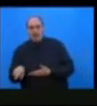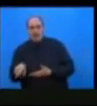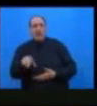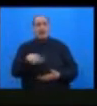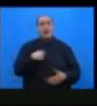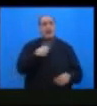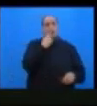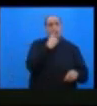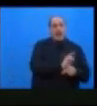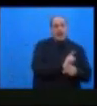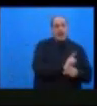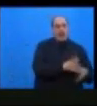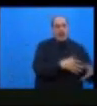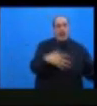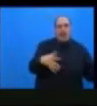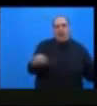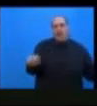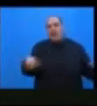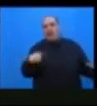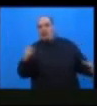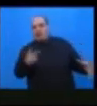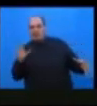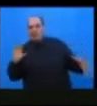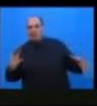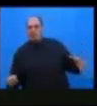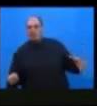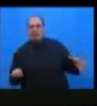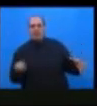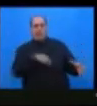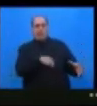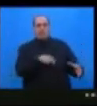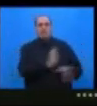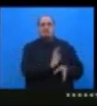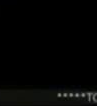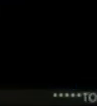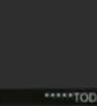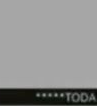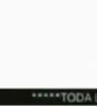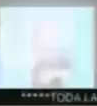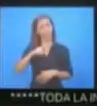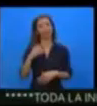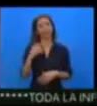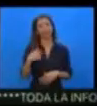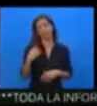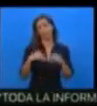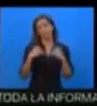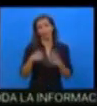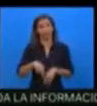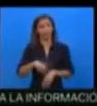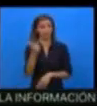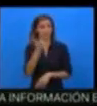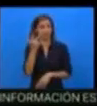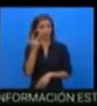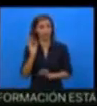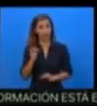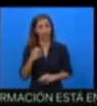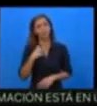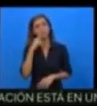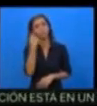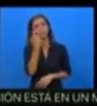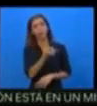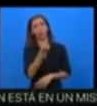perro no quieren bajar el gasto porque ellos son el gasto muchas gracias esta es una pregunta para alberto